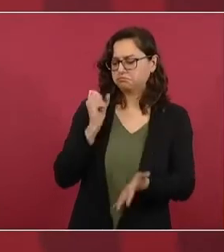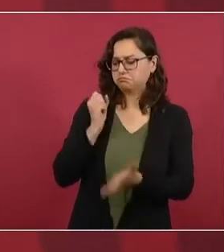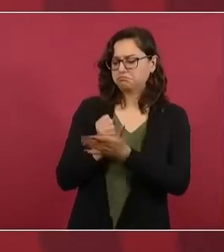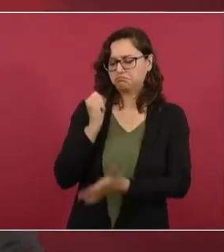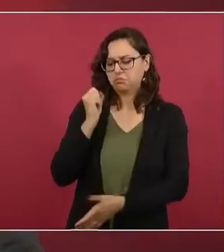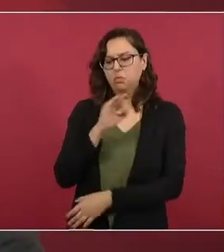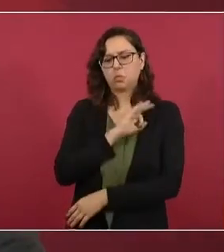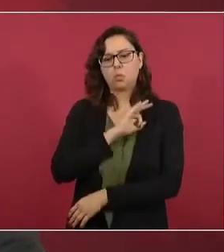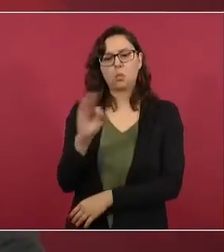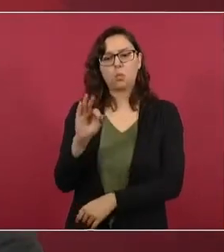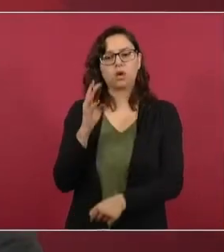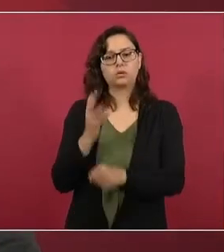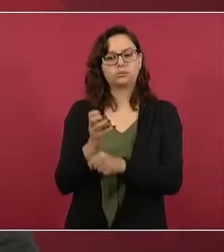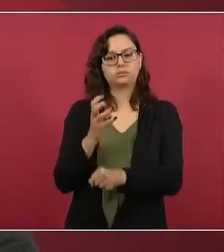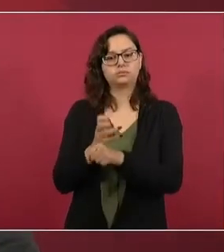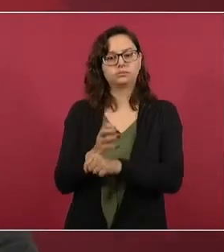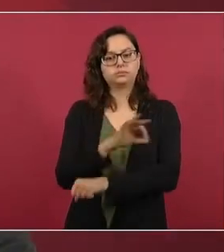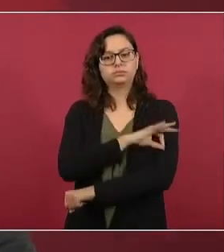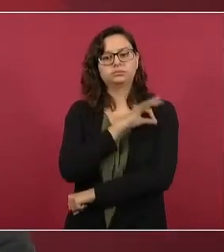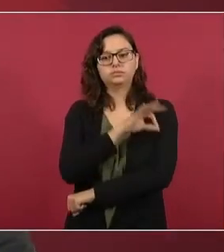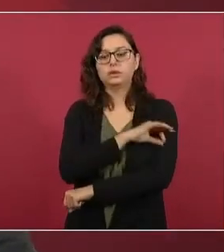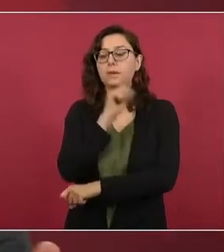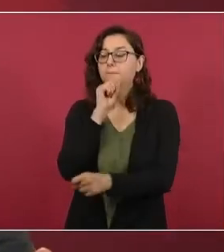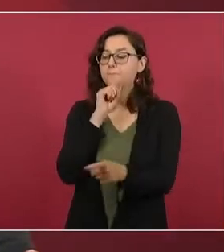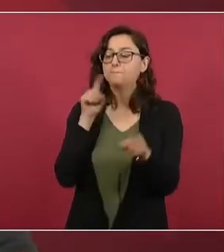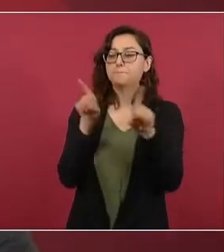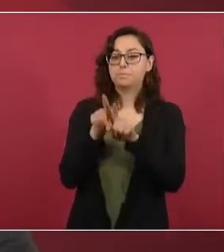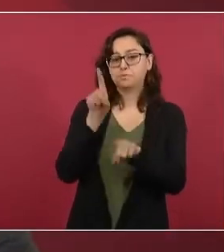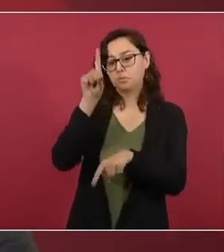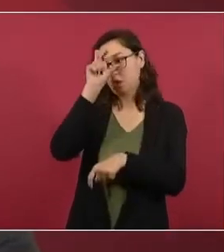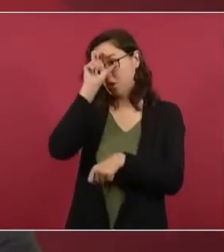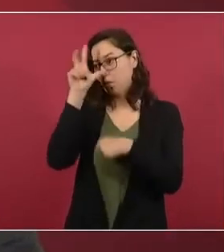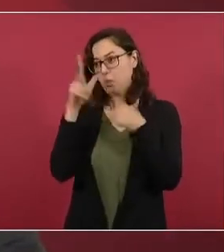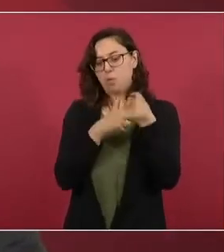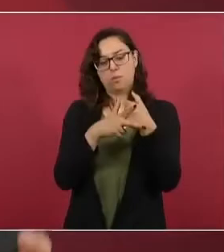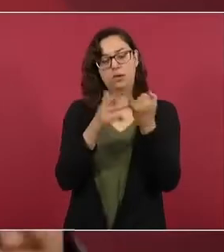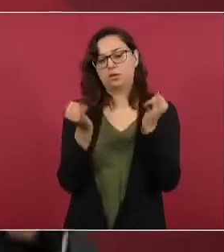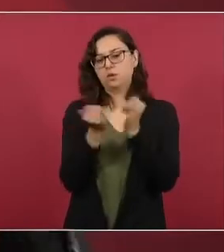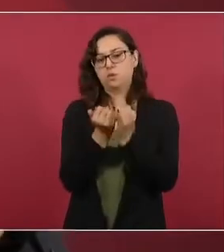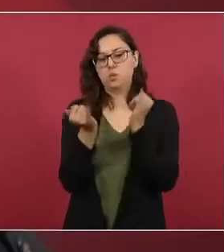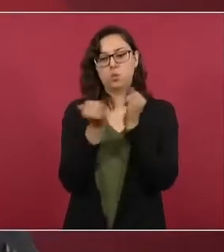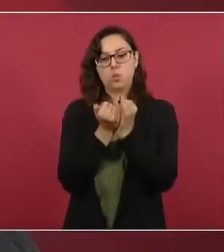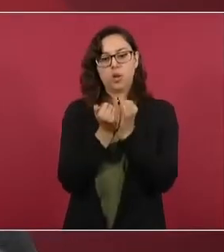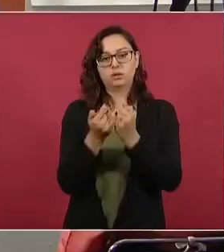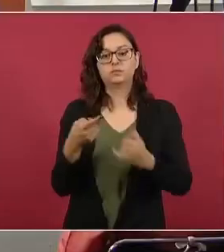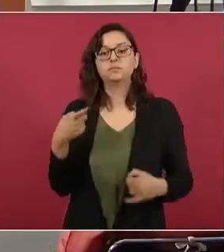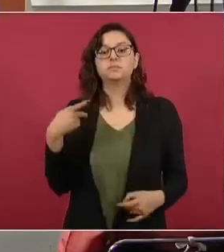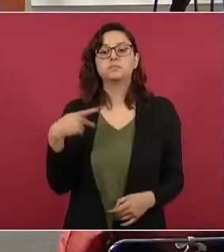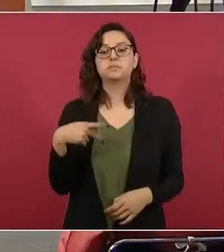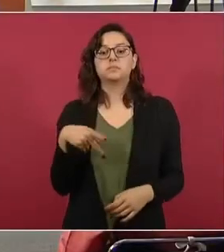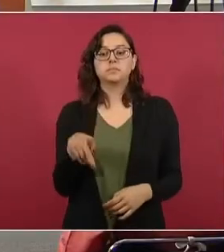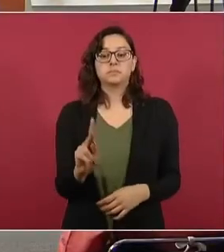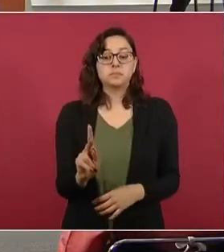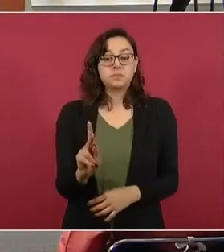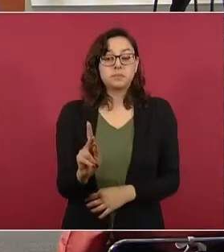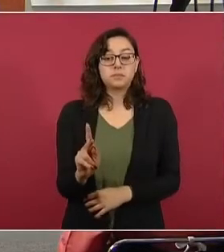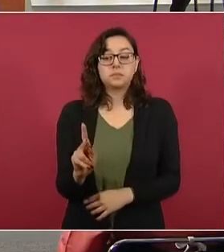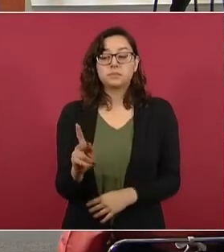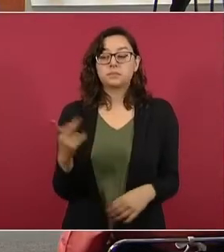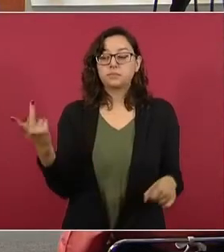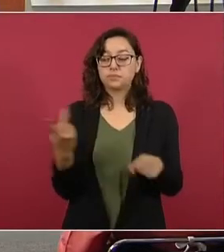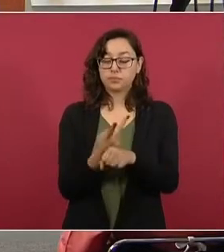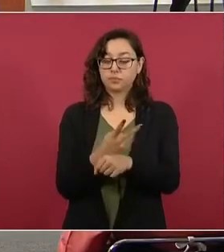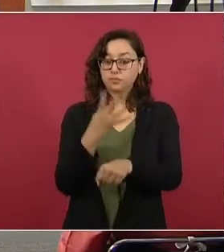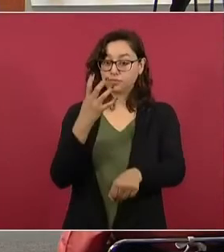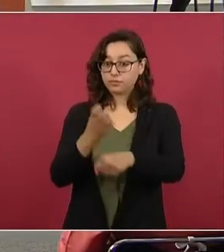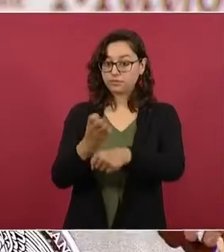cuarta dosis. La Agencia Europea de Medicamentos también lo hizo, pero el uso concreto de esa posible cuarta